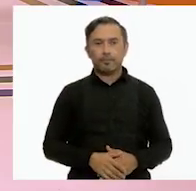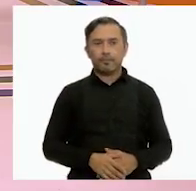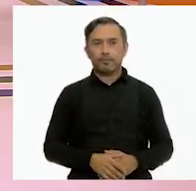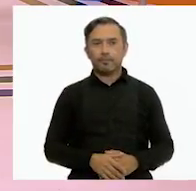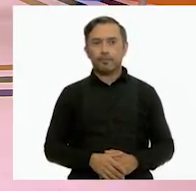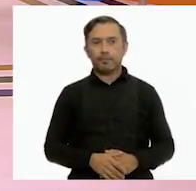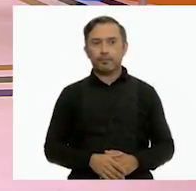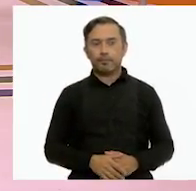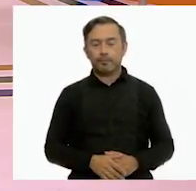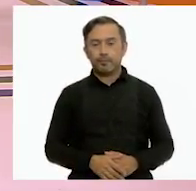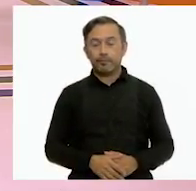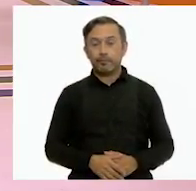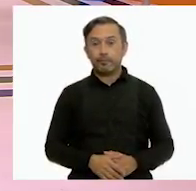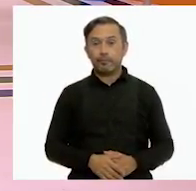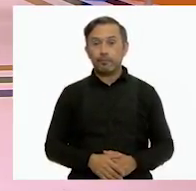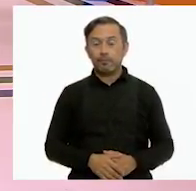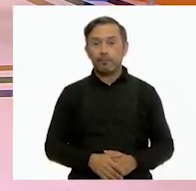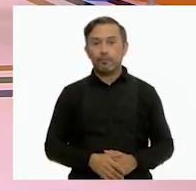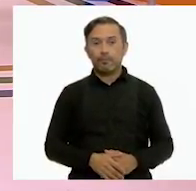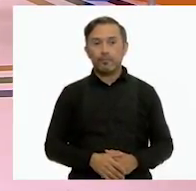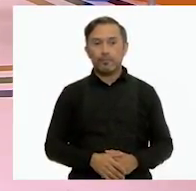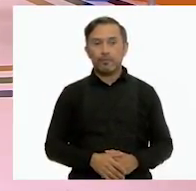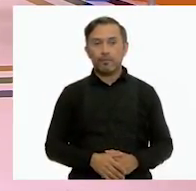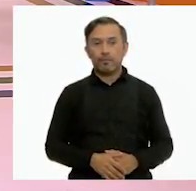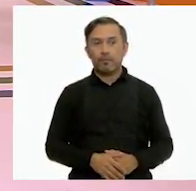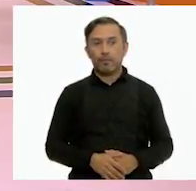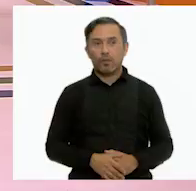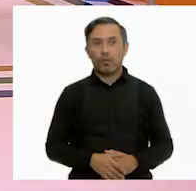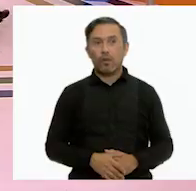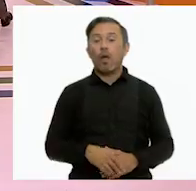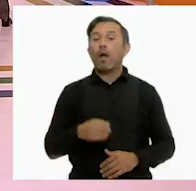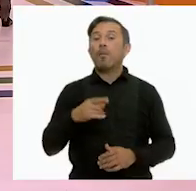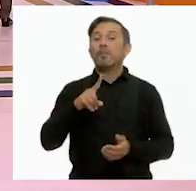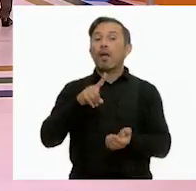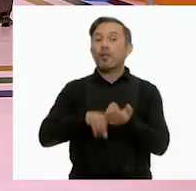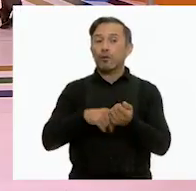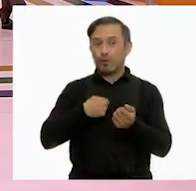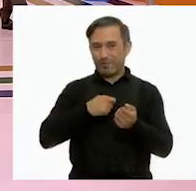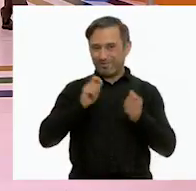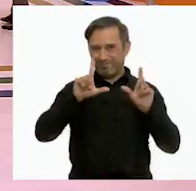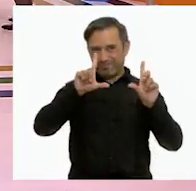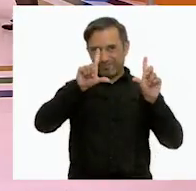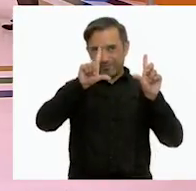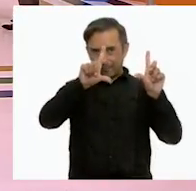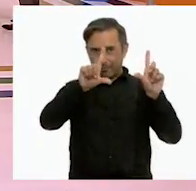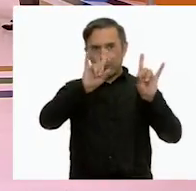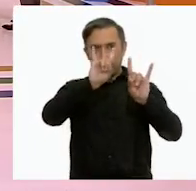Y mientras tanto, voy a ir colocando estos letreros.